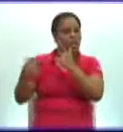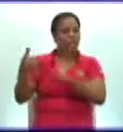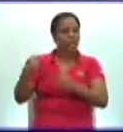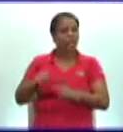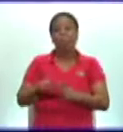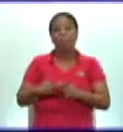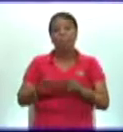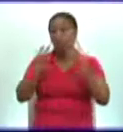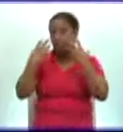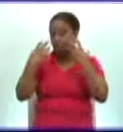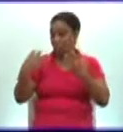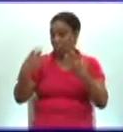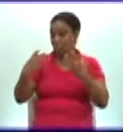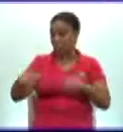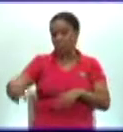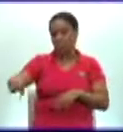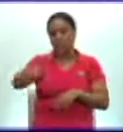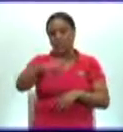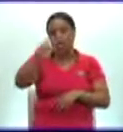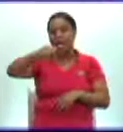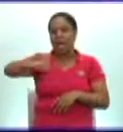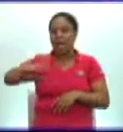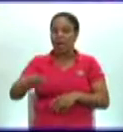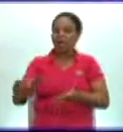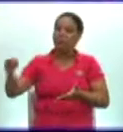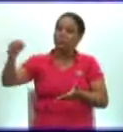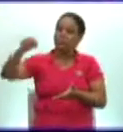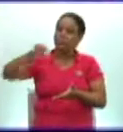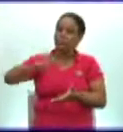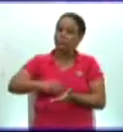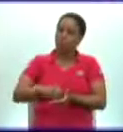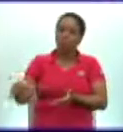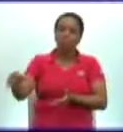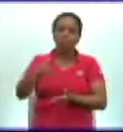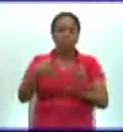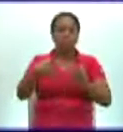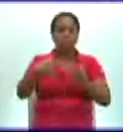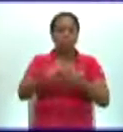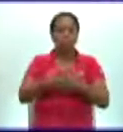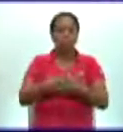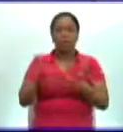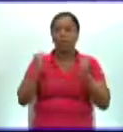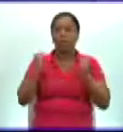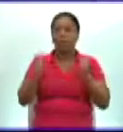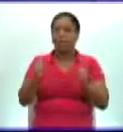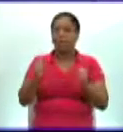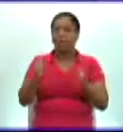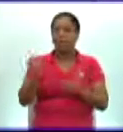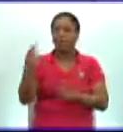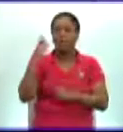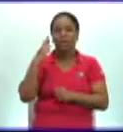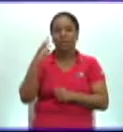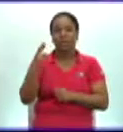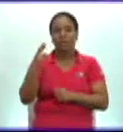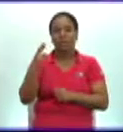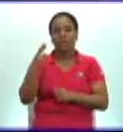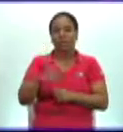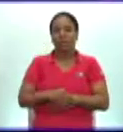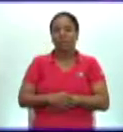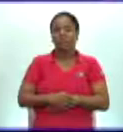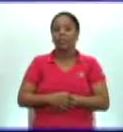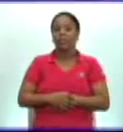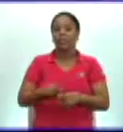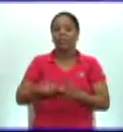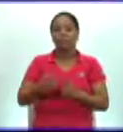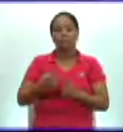era importante que ustedes ahora agregaran todo lo relacionado con la fuerza resultante. Pero pongamos